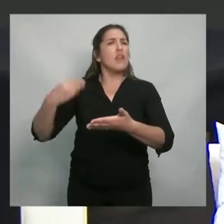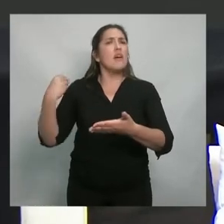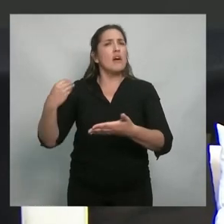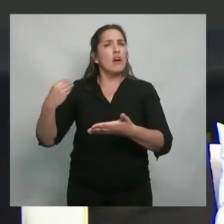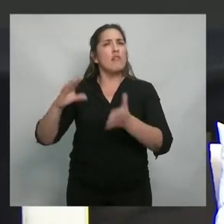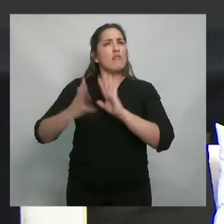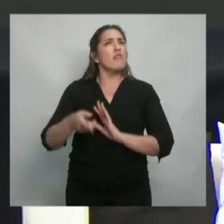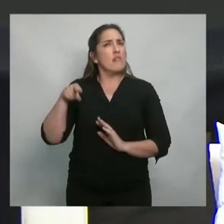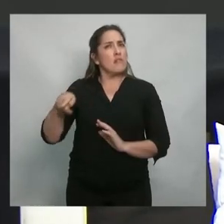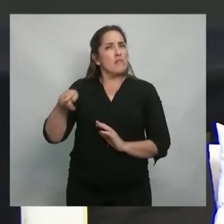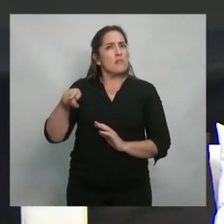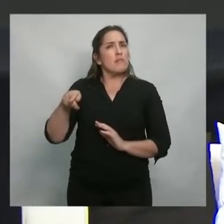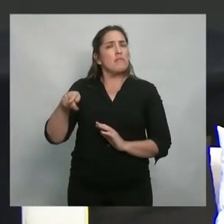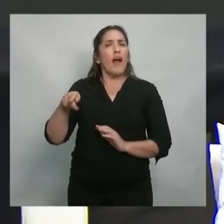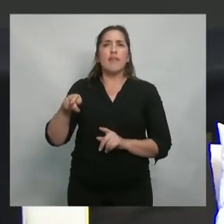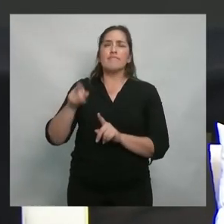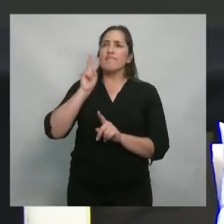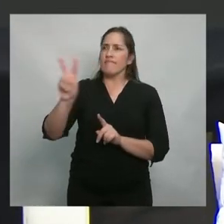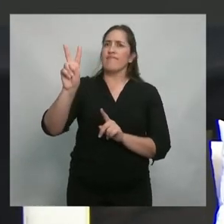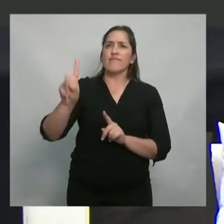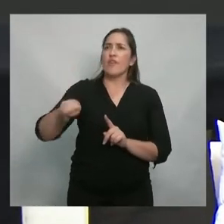de definir la otredad,